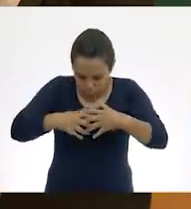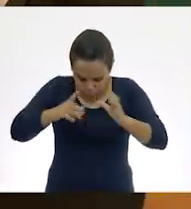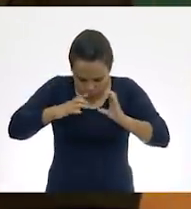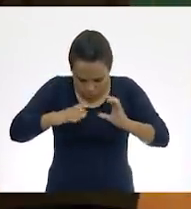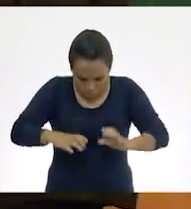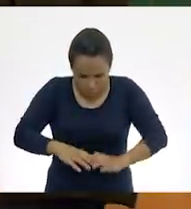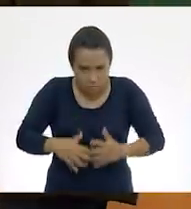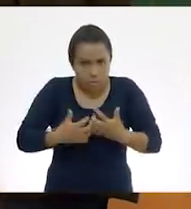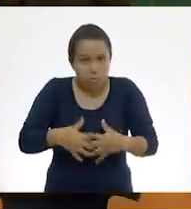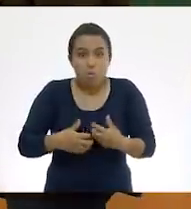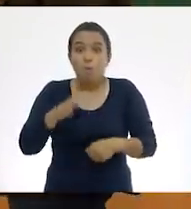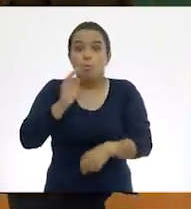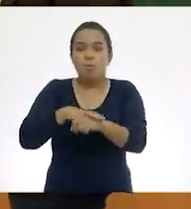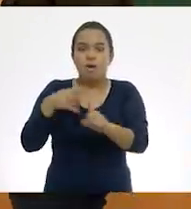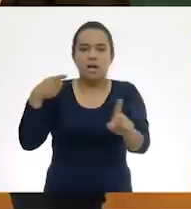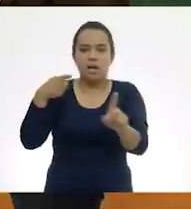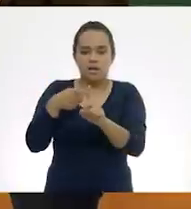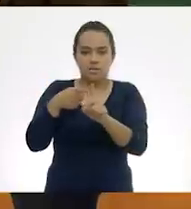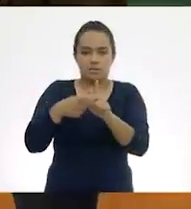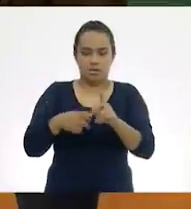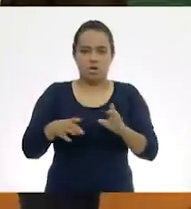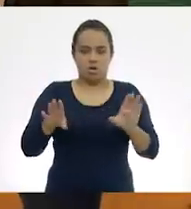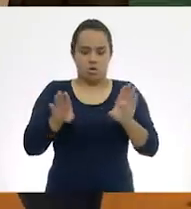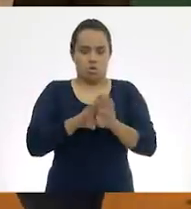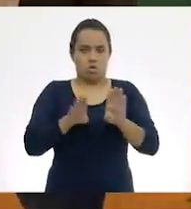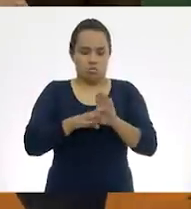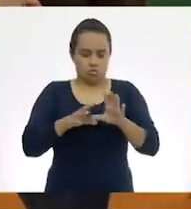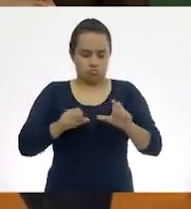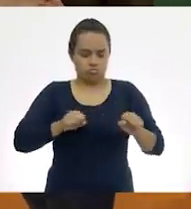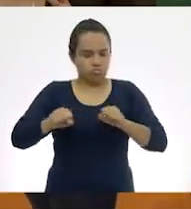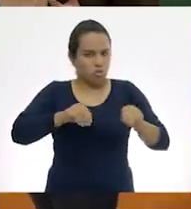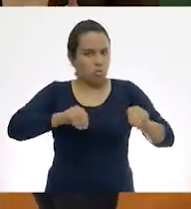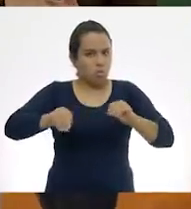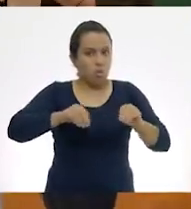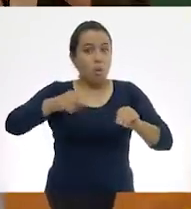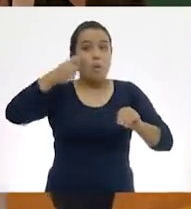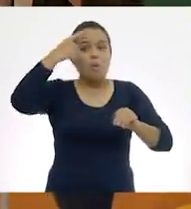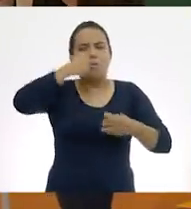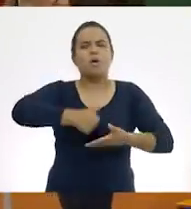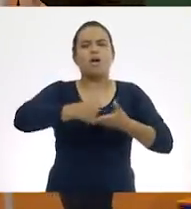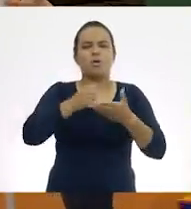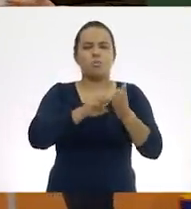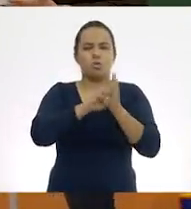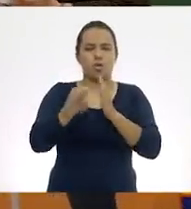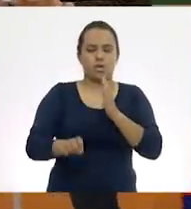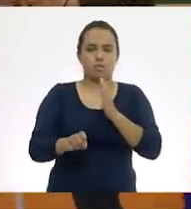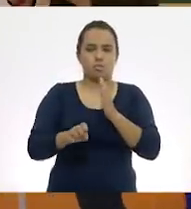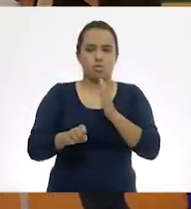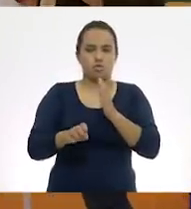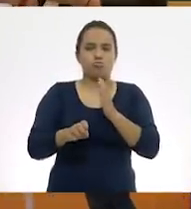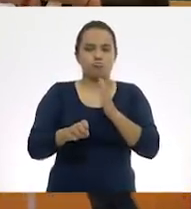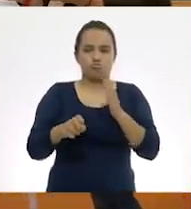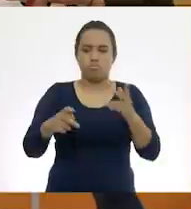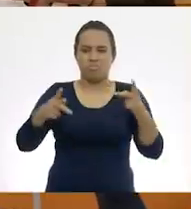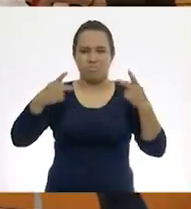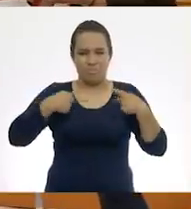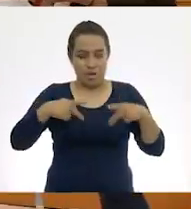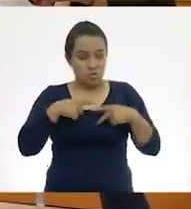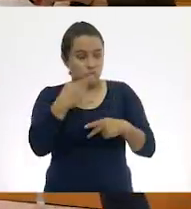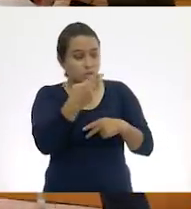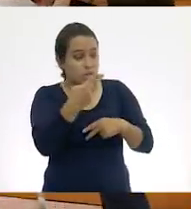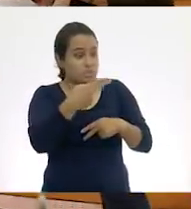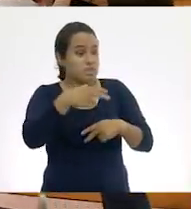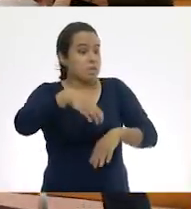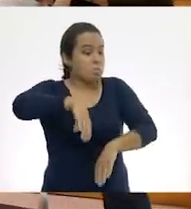cuerpo, principalmente el sistema locomotor, para desarrollar apoyos como prótesis para las personas que lo